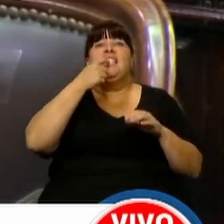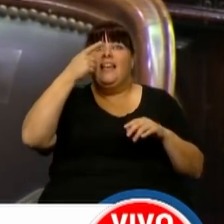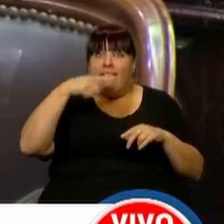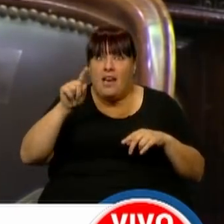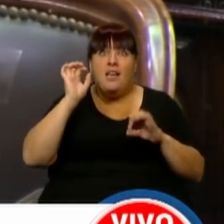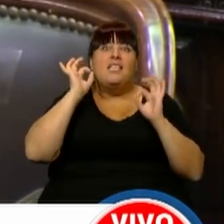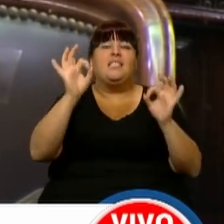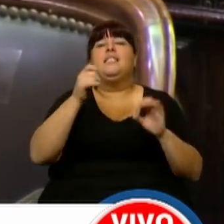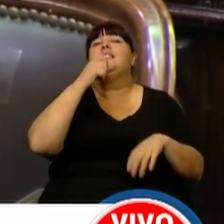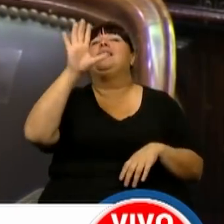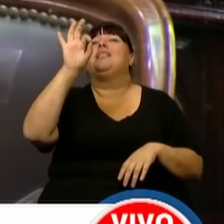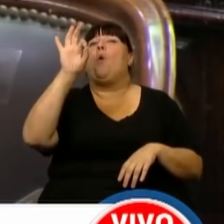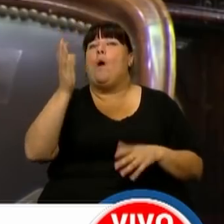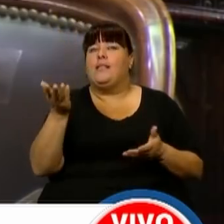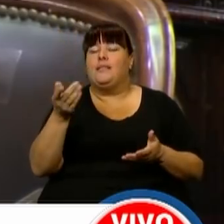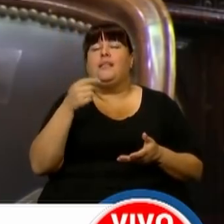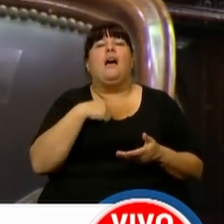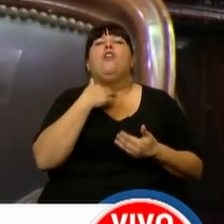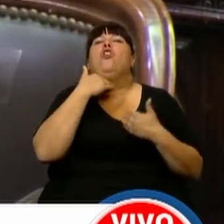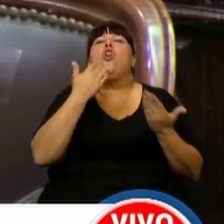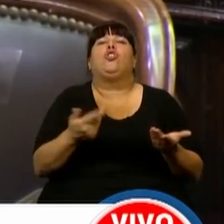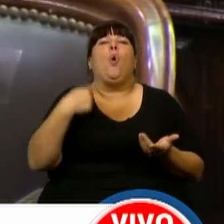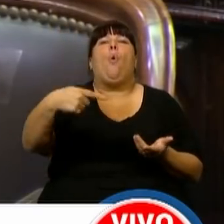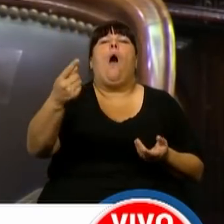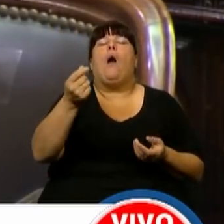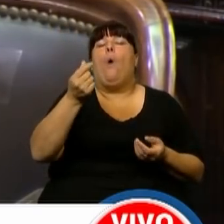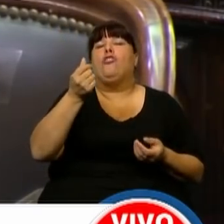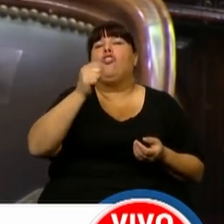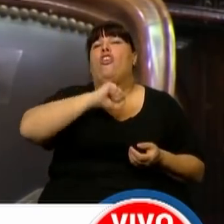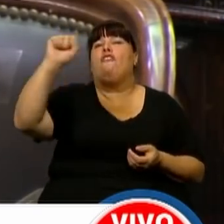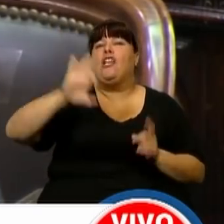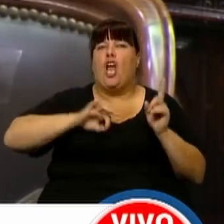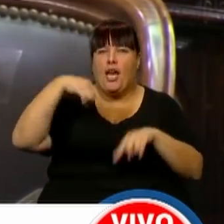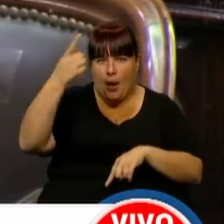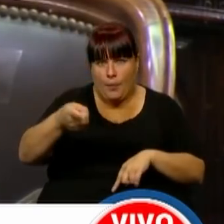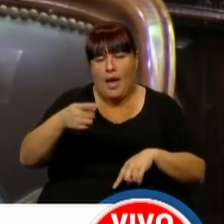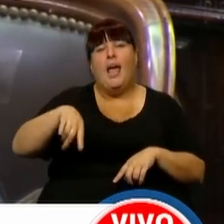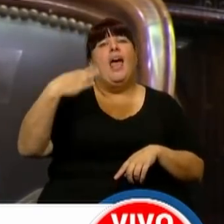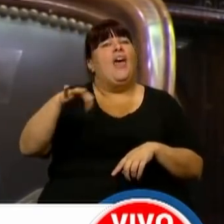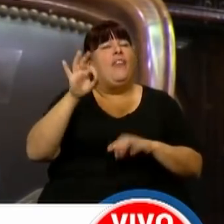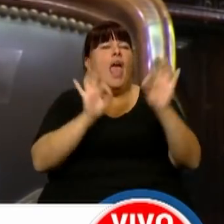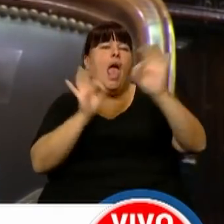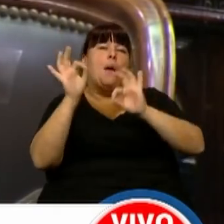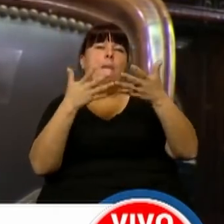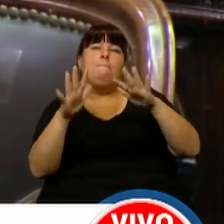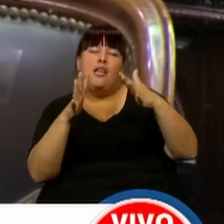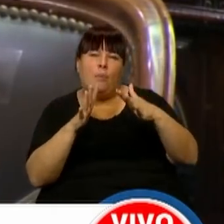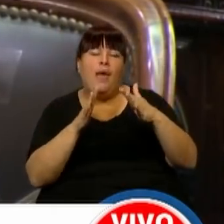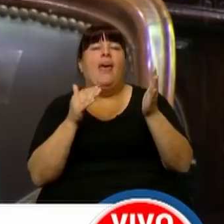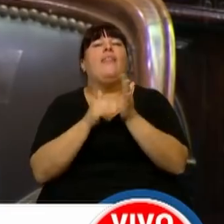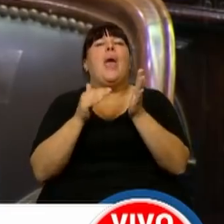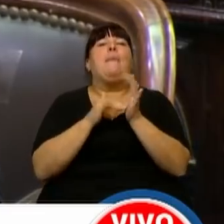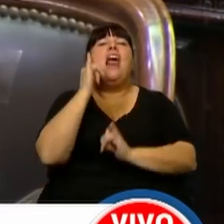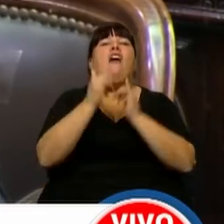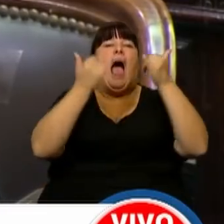si finalmente es 50%. Porque, insisto, no sabemos cuánto va a ser la inflación del año que viene. Pero lo que tenemos que hacer es una estimación en función de